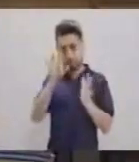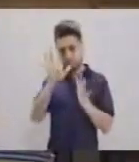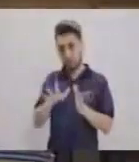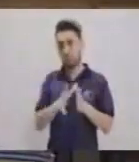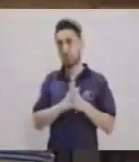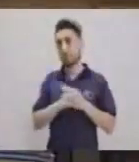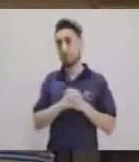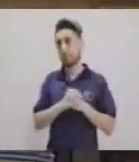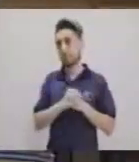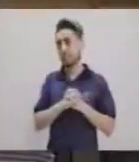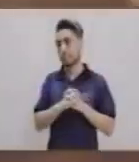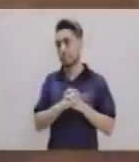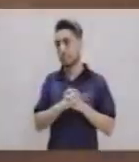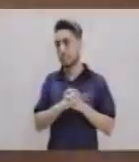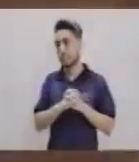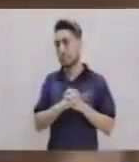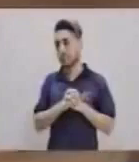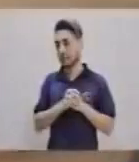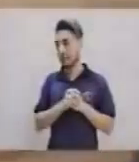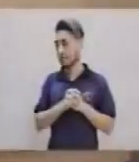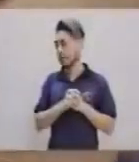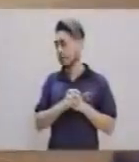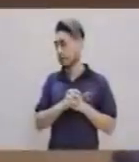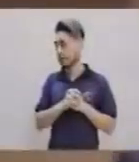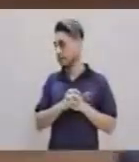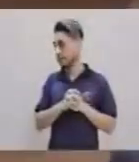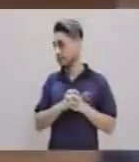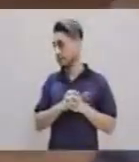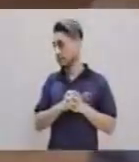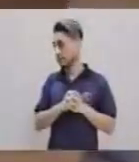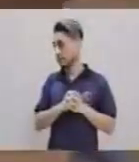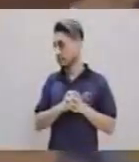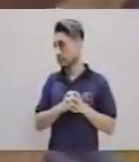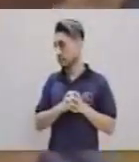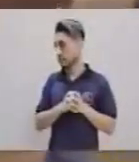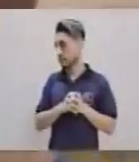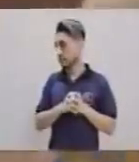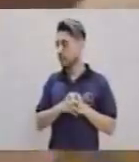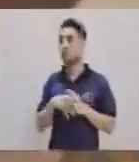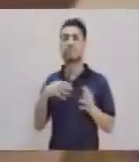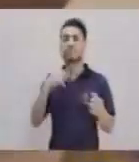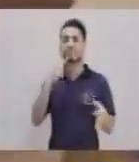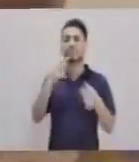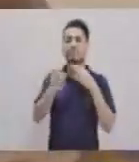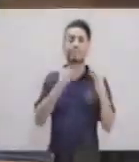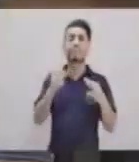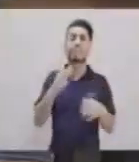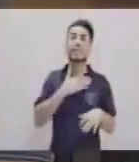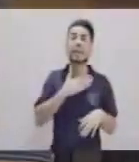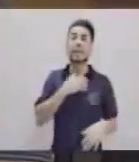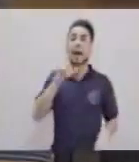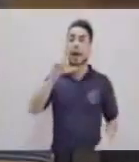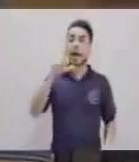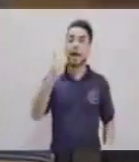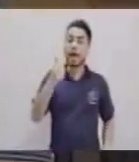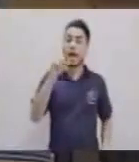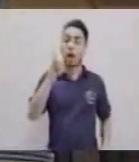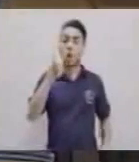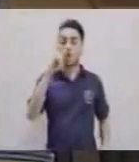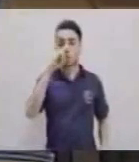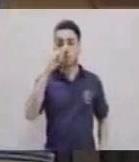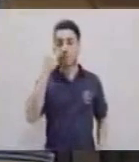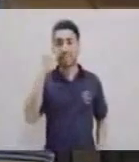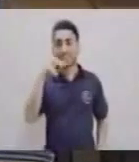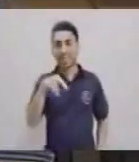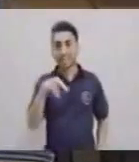en la superficie que voy a trabajar. Explicaba hace un momento que el cautín, de los que usan las personas que